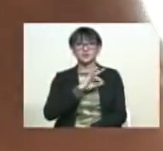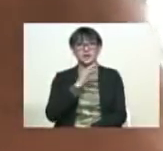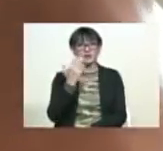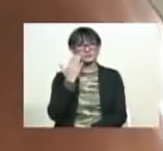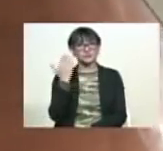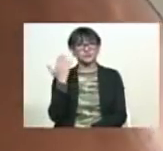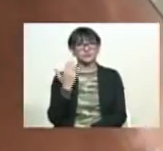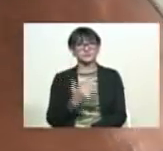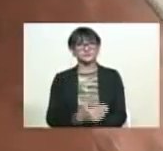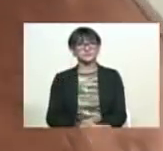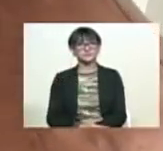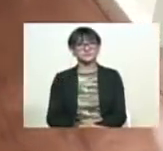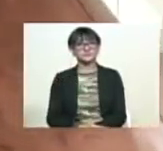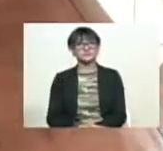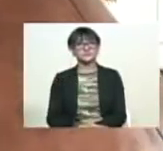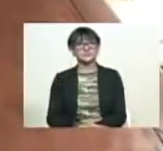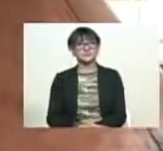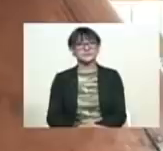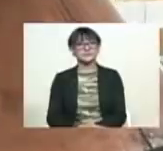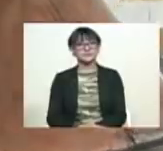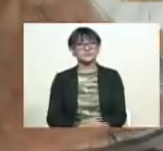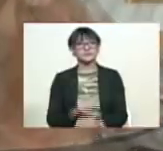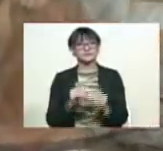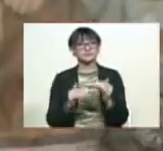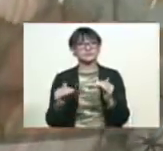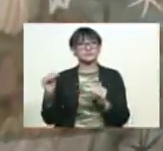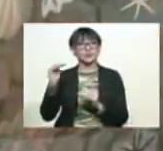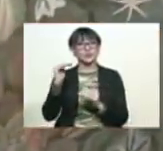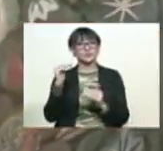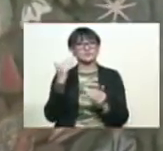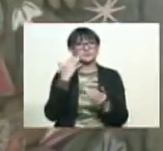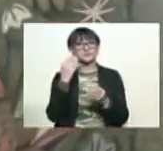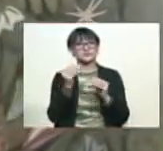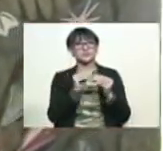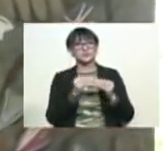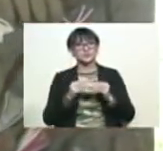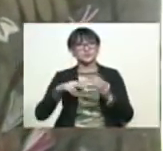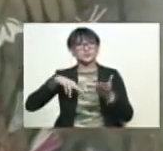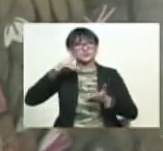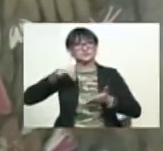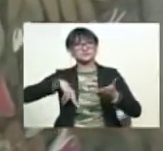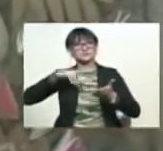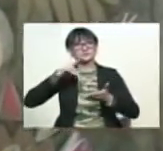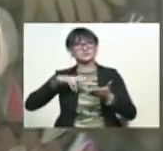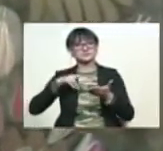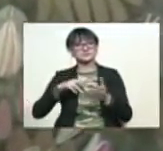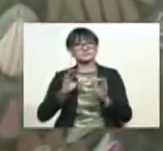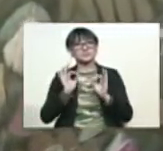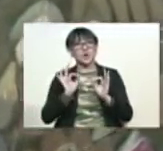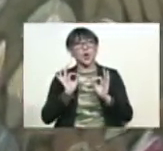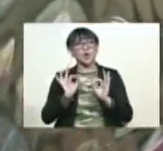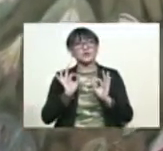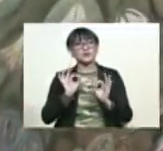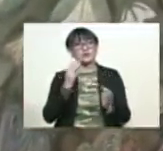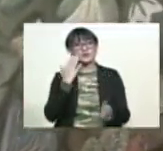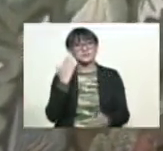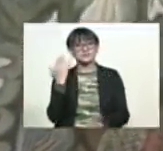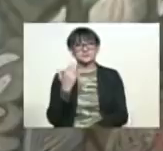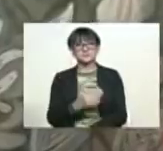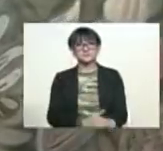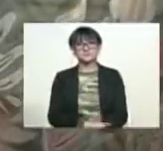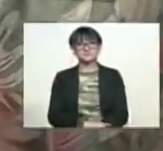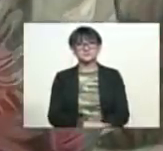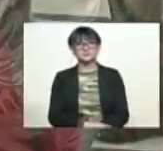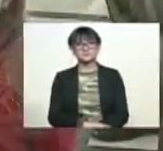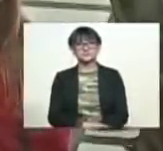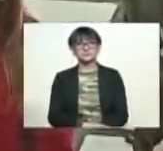baja. Luego, en la planta superior, se encuentra el área... Este es un mural restaurado de manera detallada, original, sí, ¿verdad, Gregory? Se hizo todo un